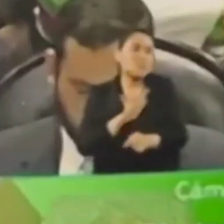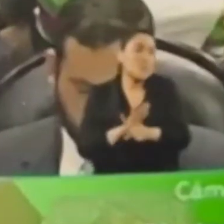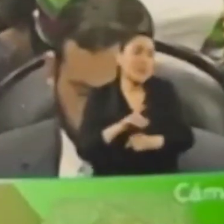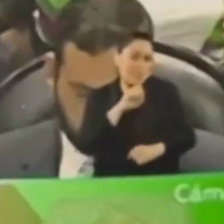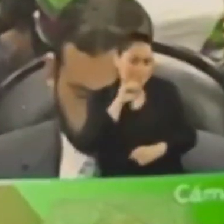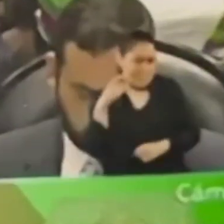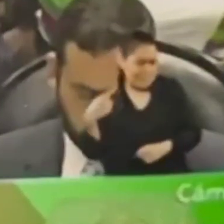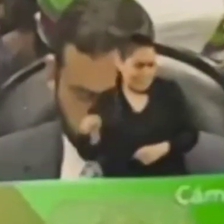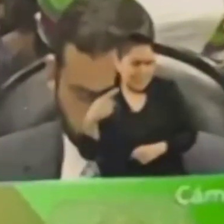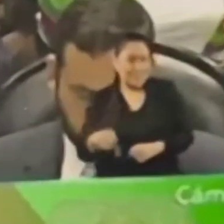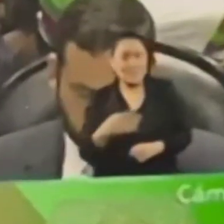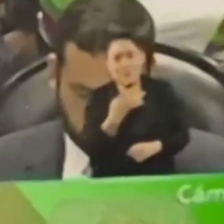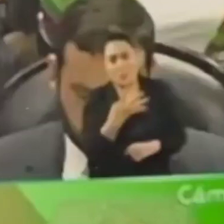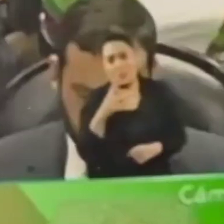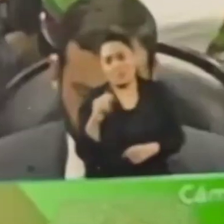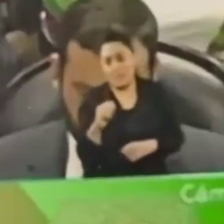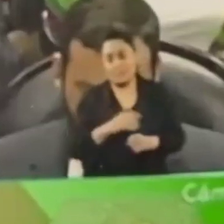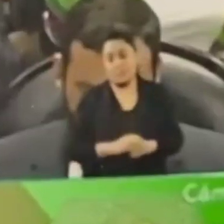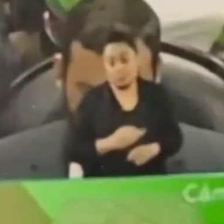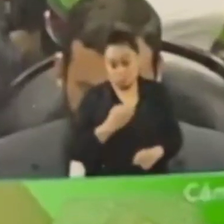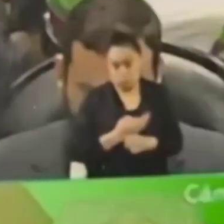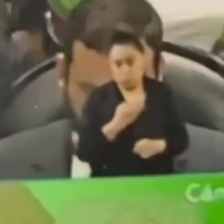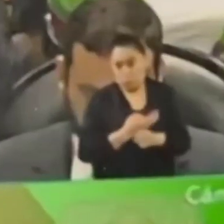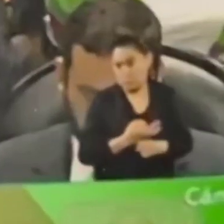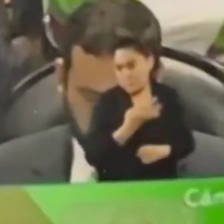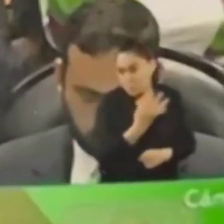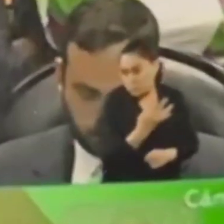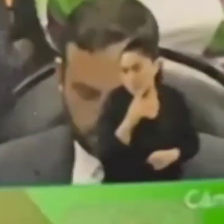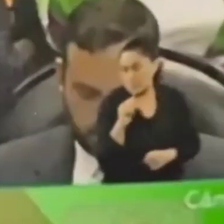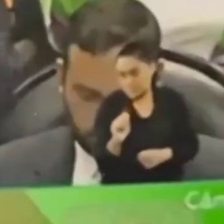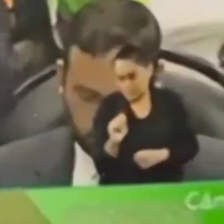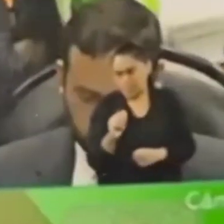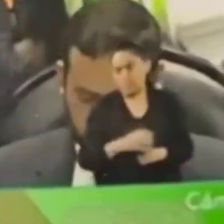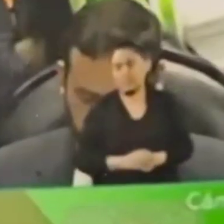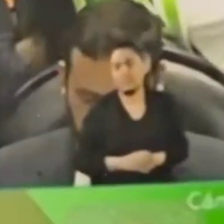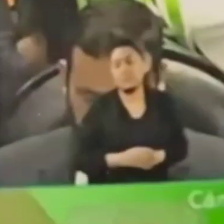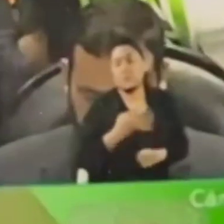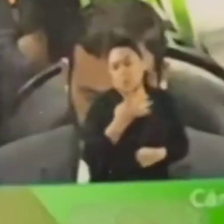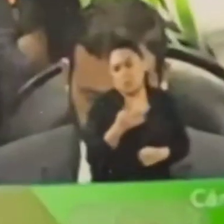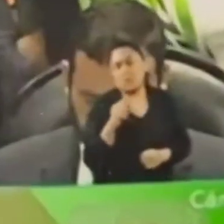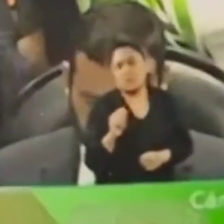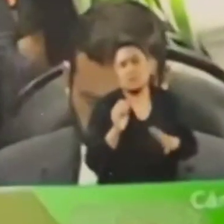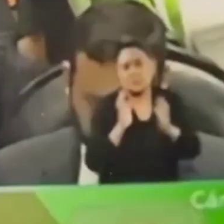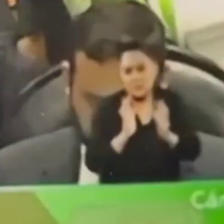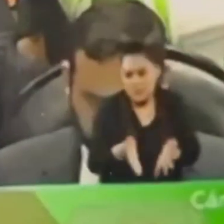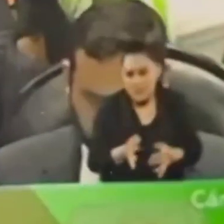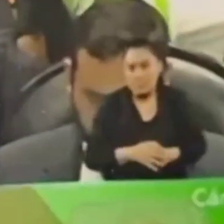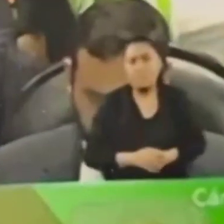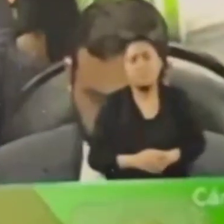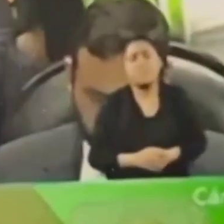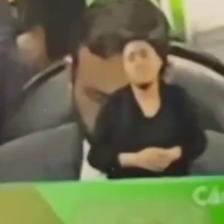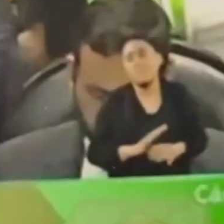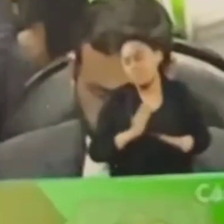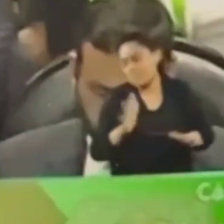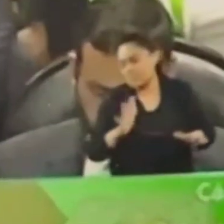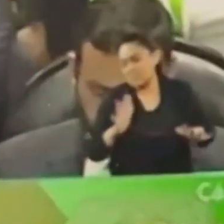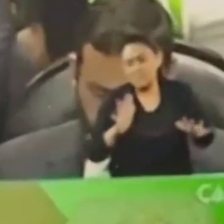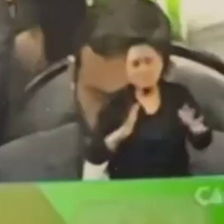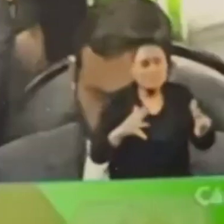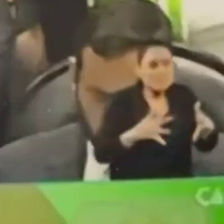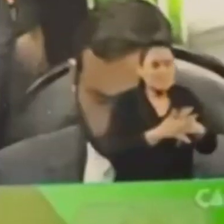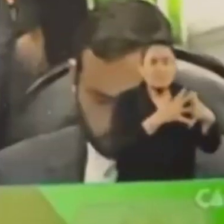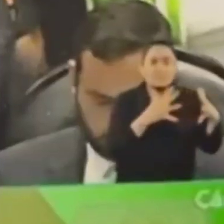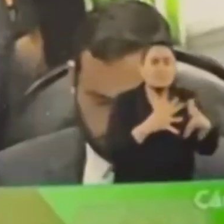Transformación. Esta Cuarta Transformación ha sustituido la guerra por